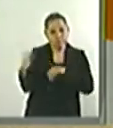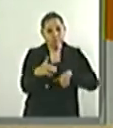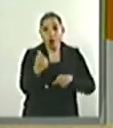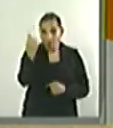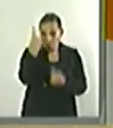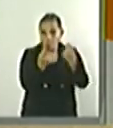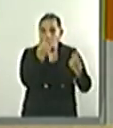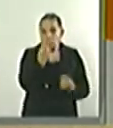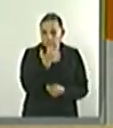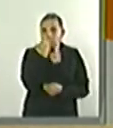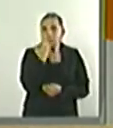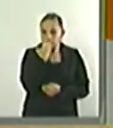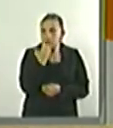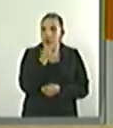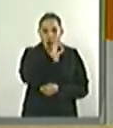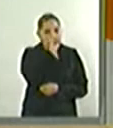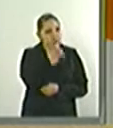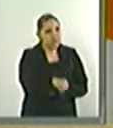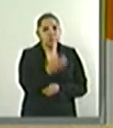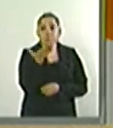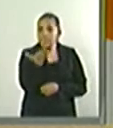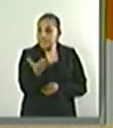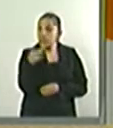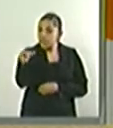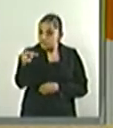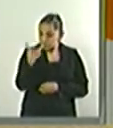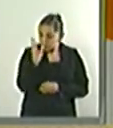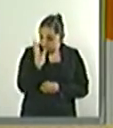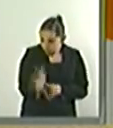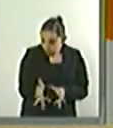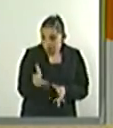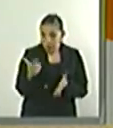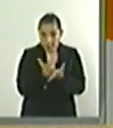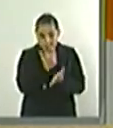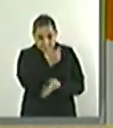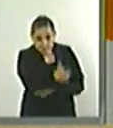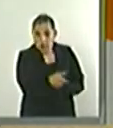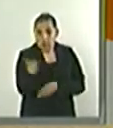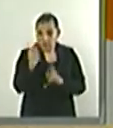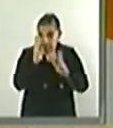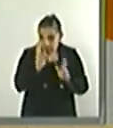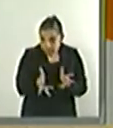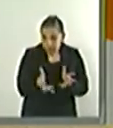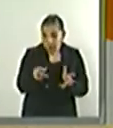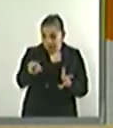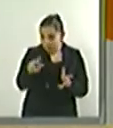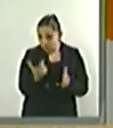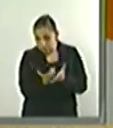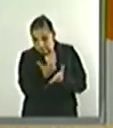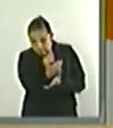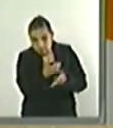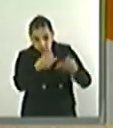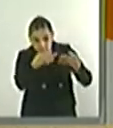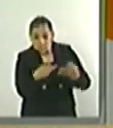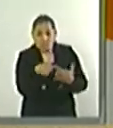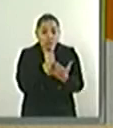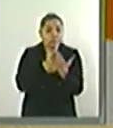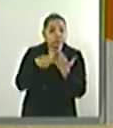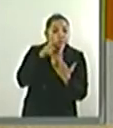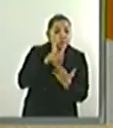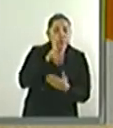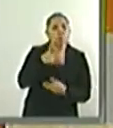y cualquier trámite de constancias certificados y otros servicios escolares se